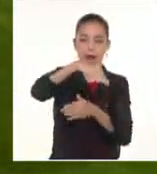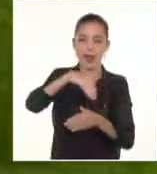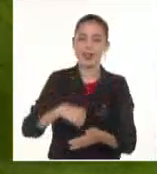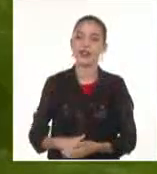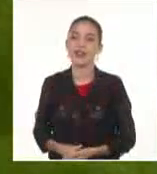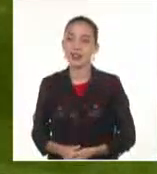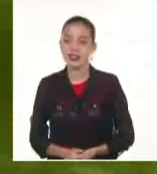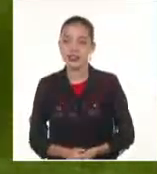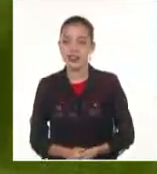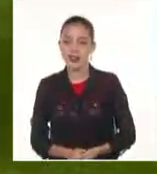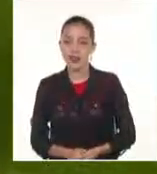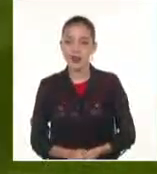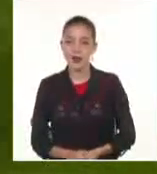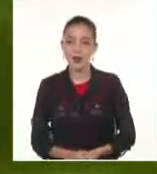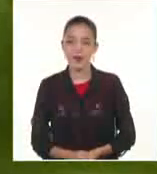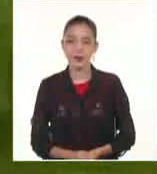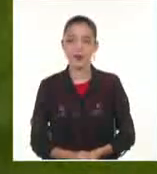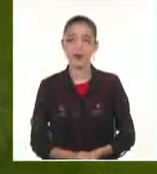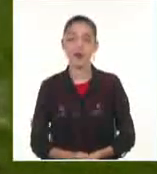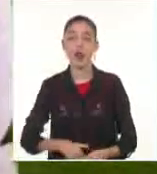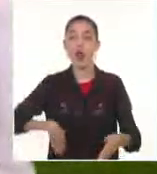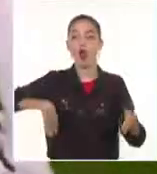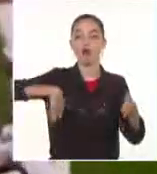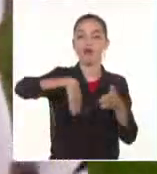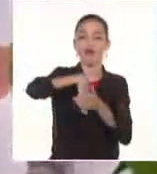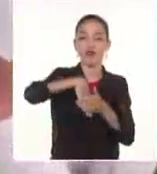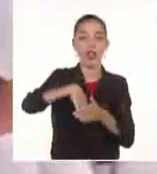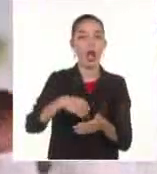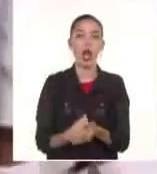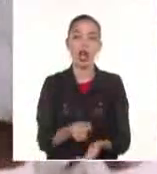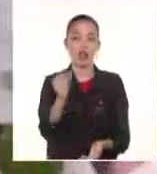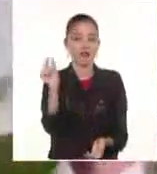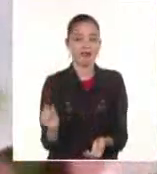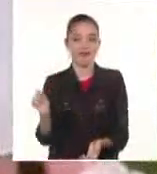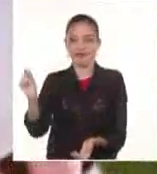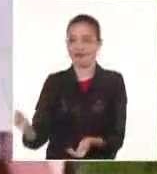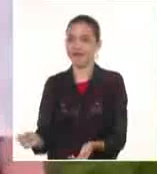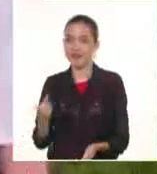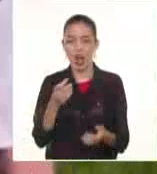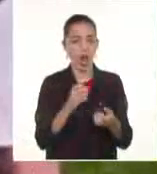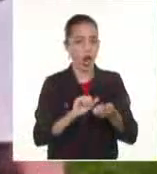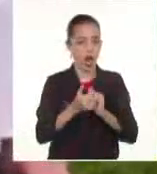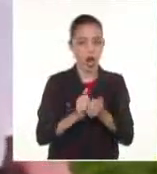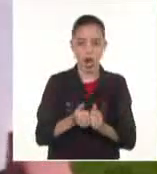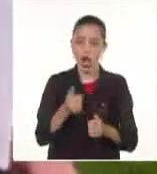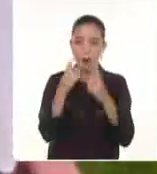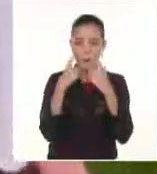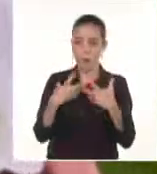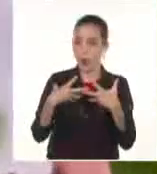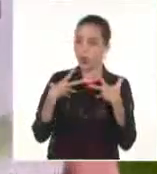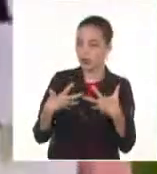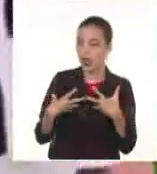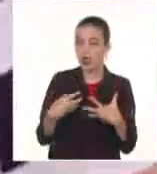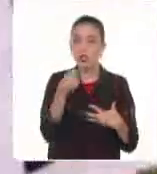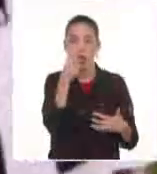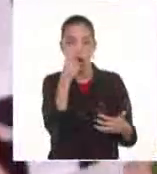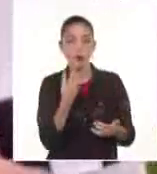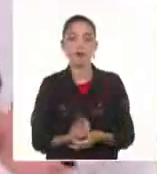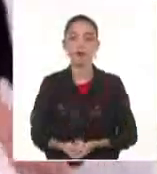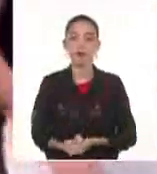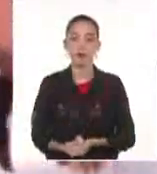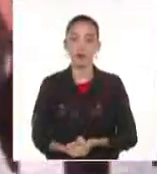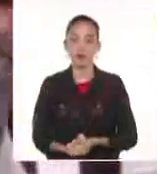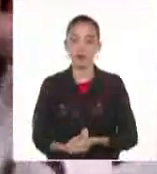Aston Villa, con goles de Youri Tielemans, Jacob Ramsey y Amadou Onana, doblegó 3-0 al Young Boys